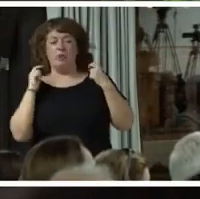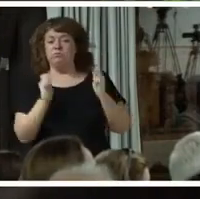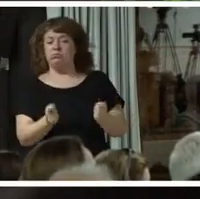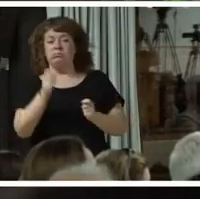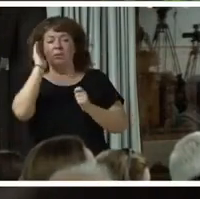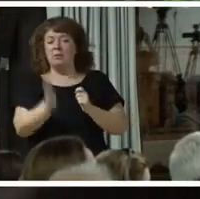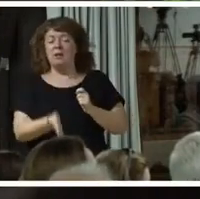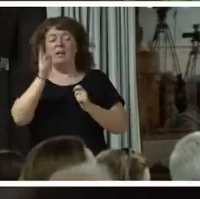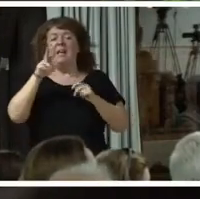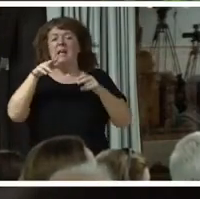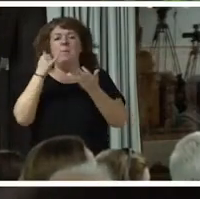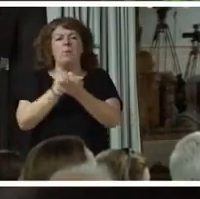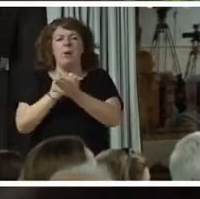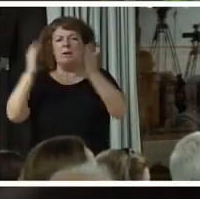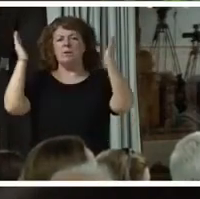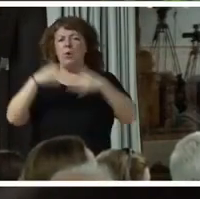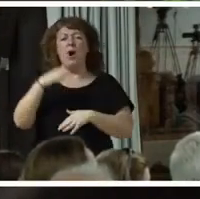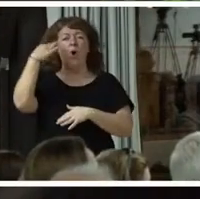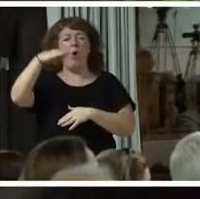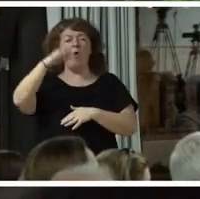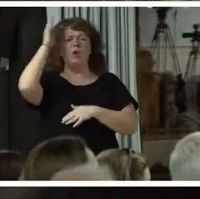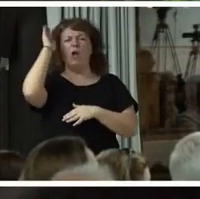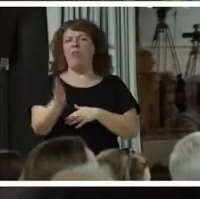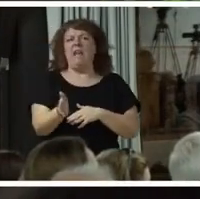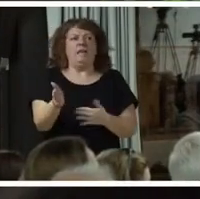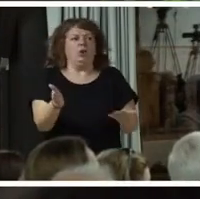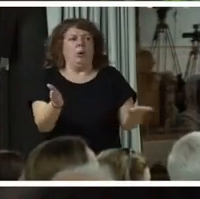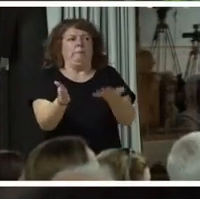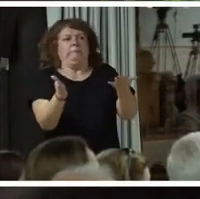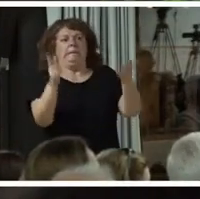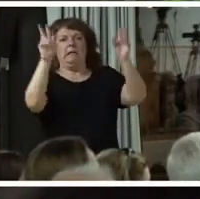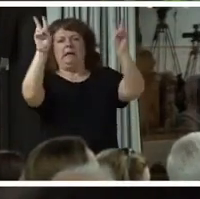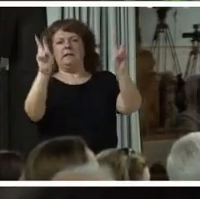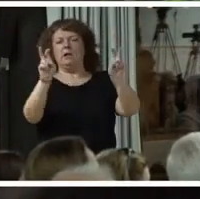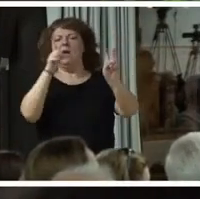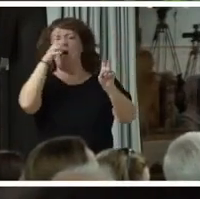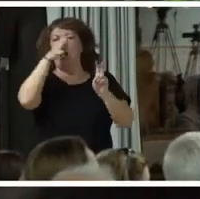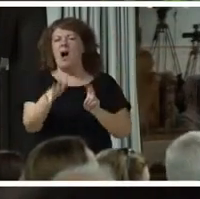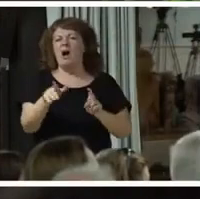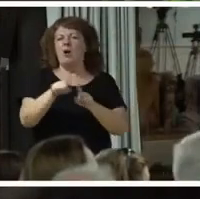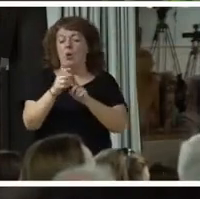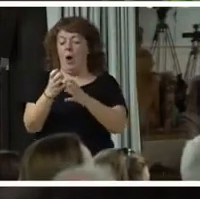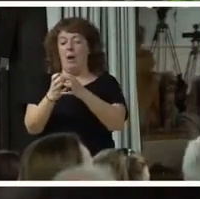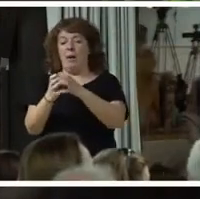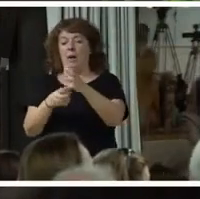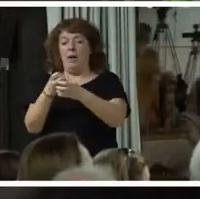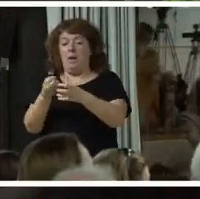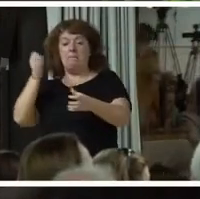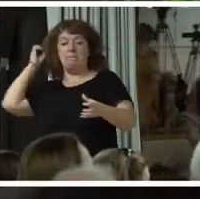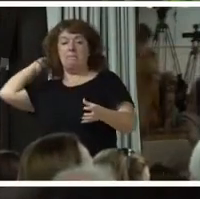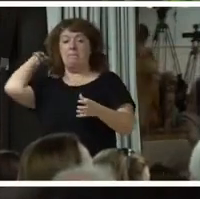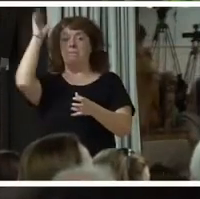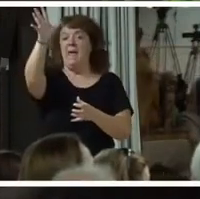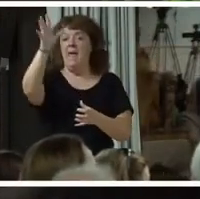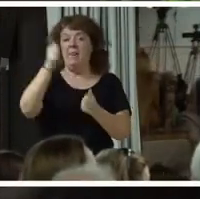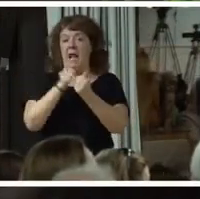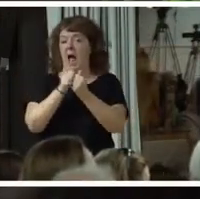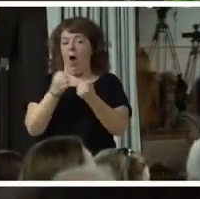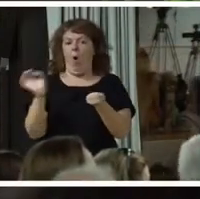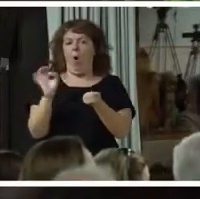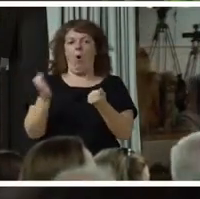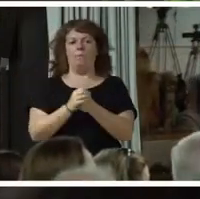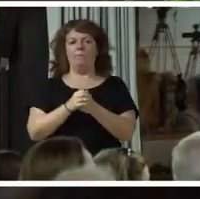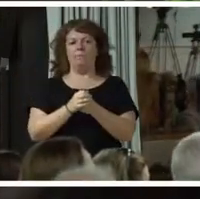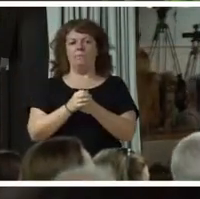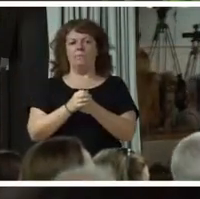delito por ponerlo entre comillas que han cometido puede ser que se les acuse del lanzamiento de alguna piedra o incluso